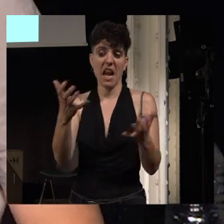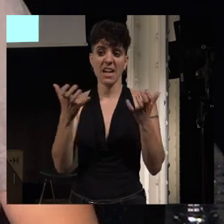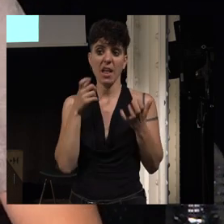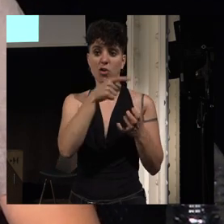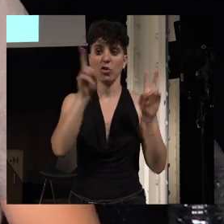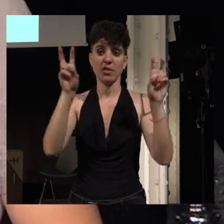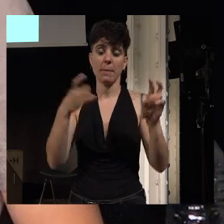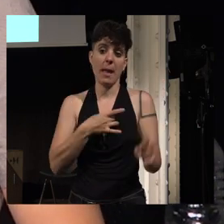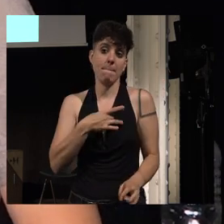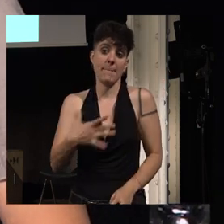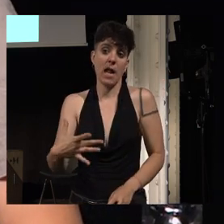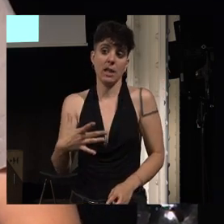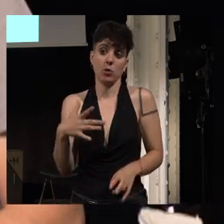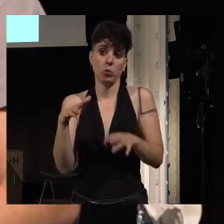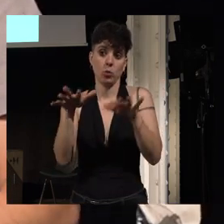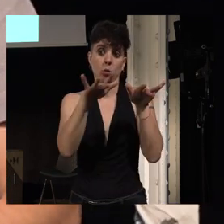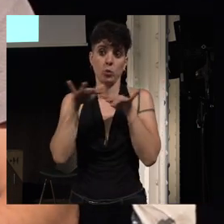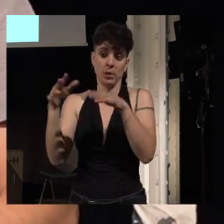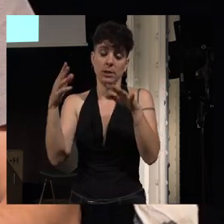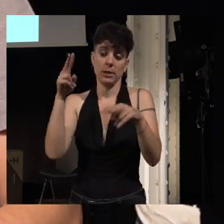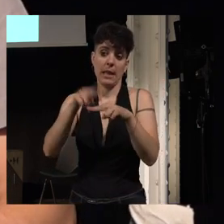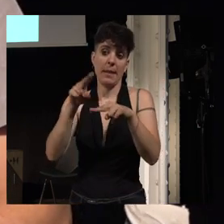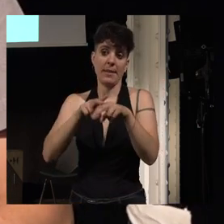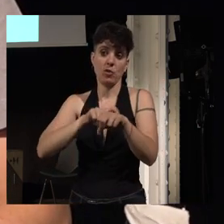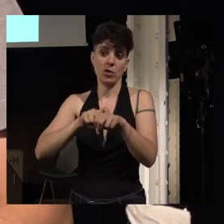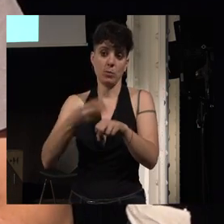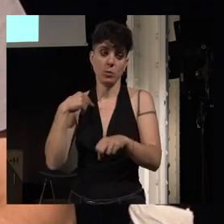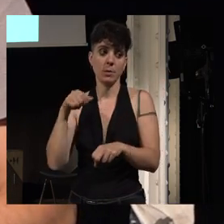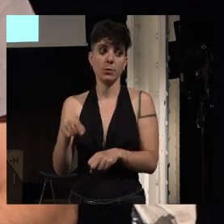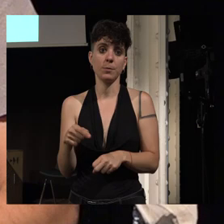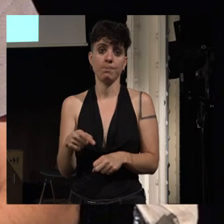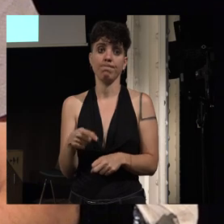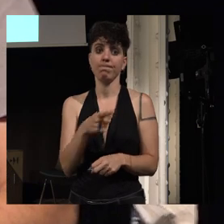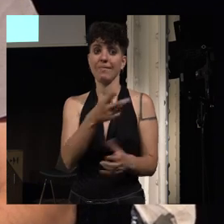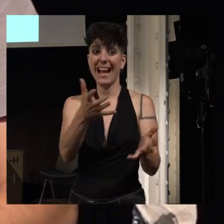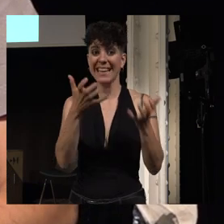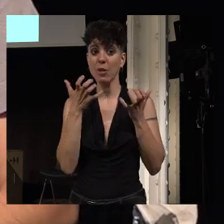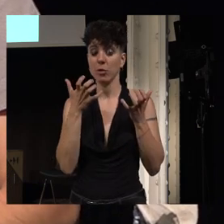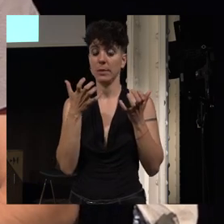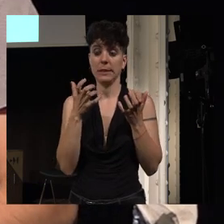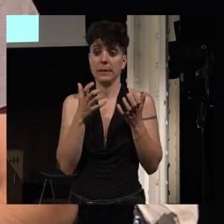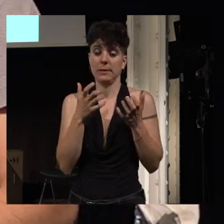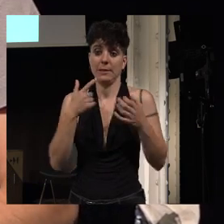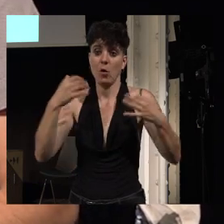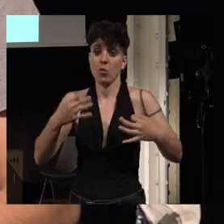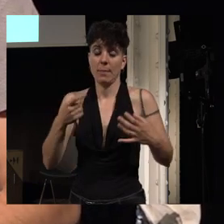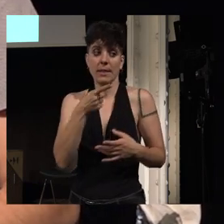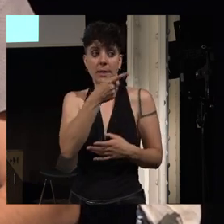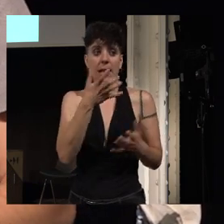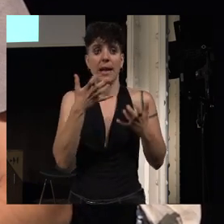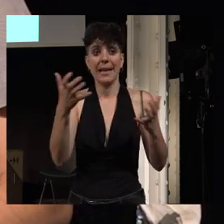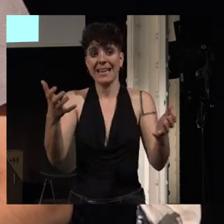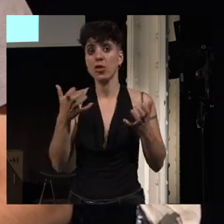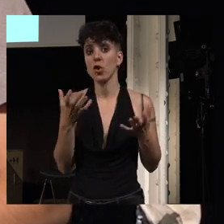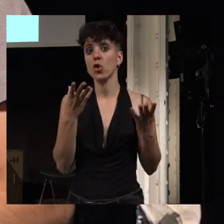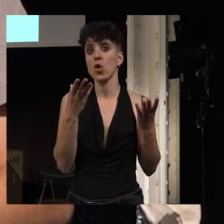este tipo de eventos. Y seguramente tiene razón, hay mucha gente que